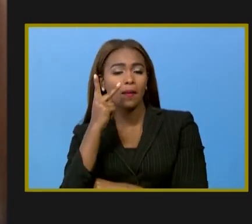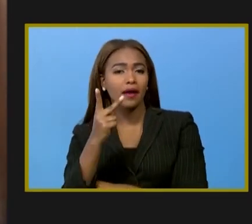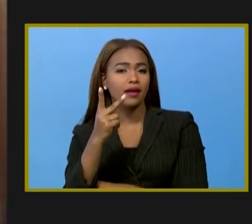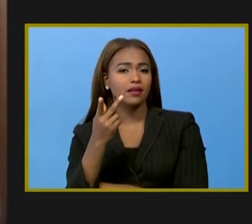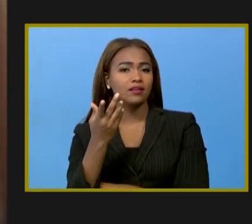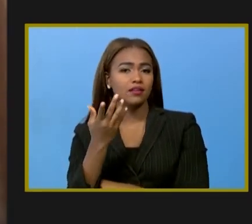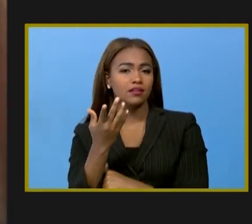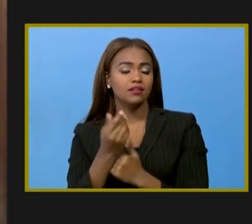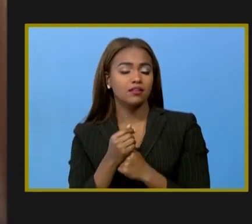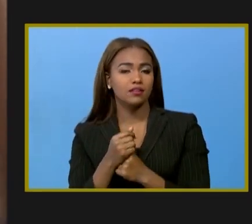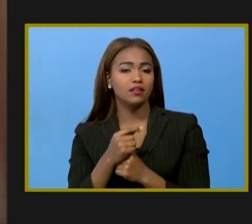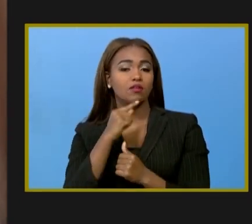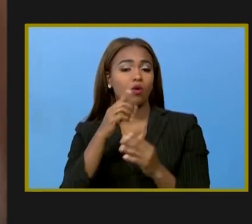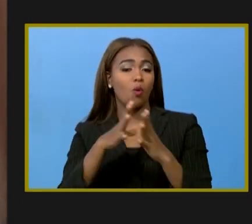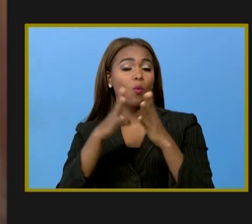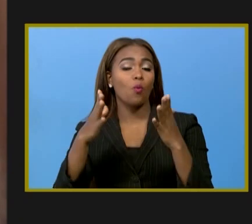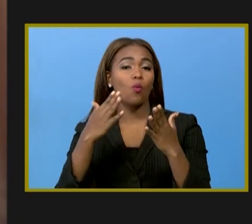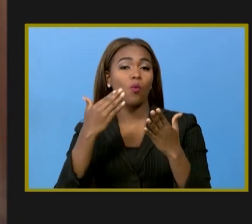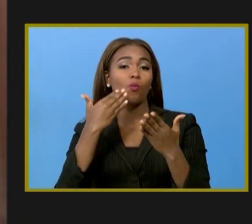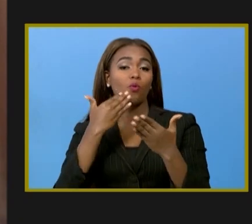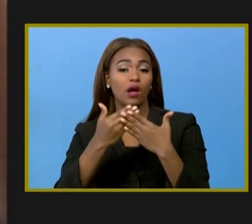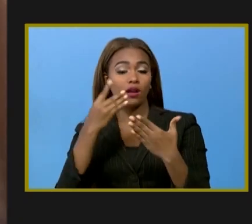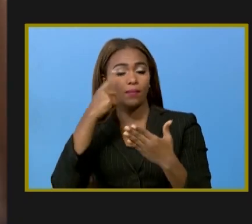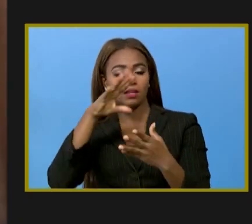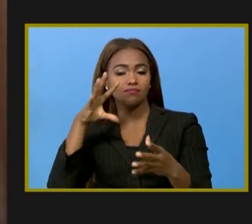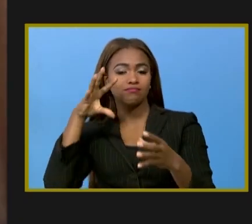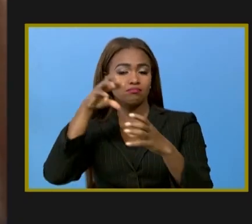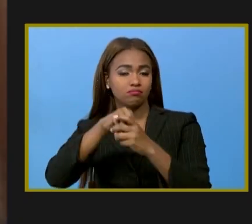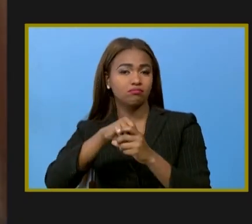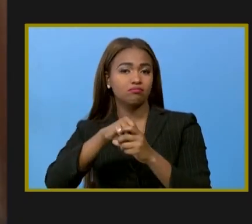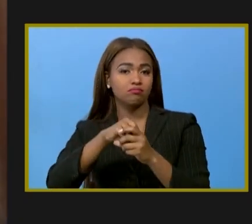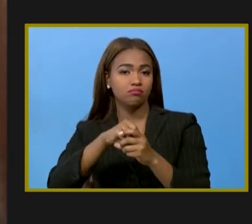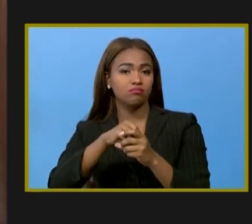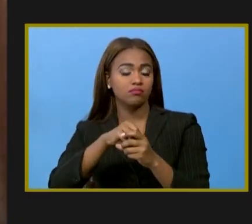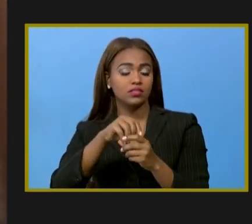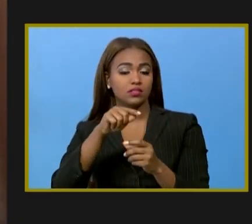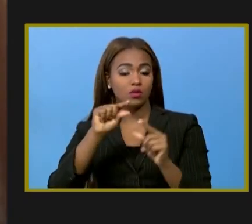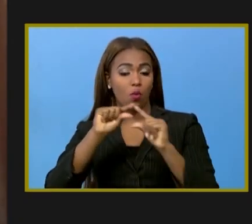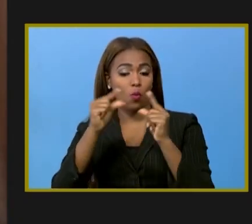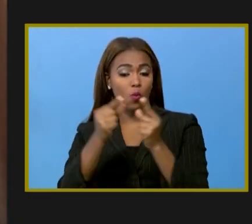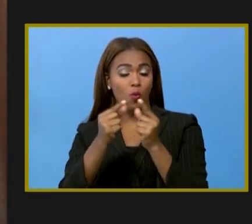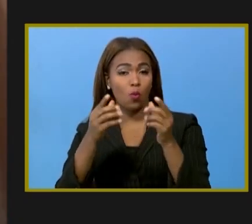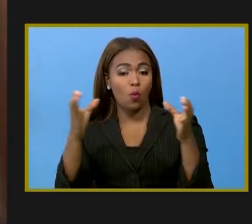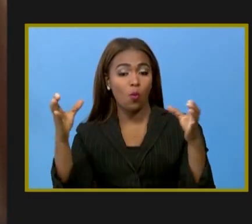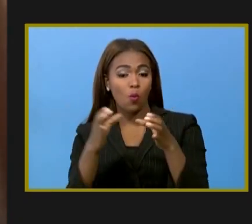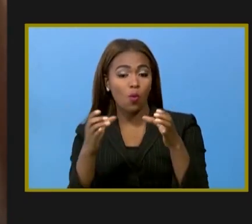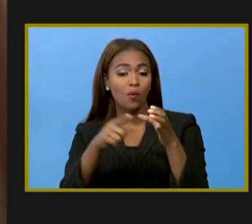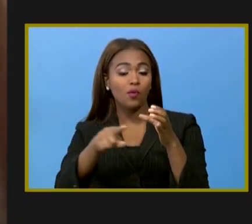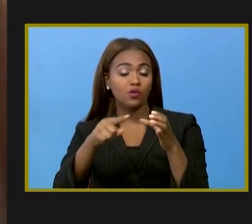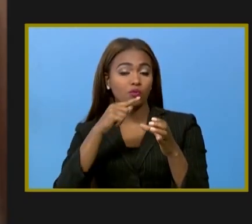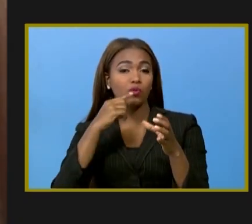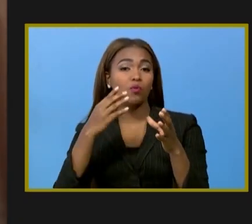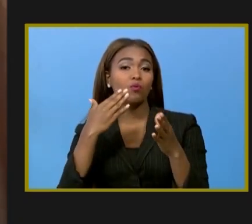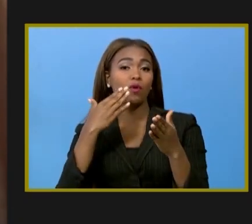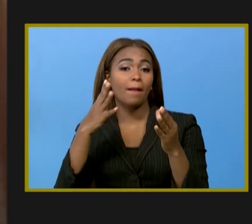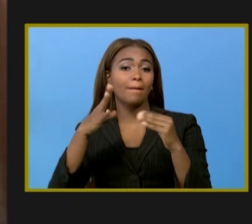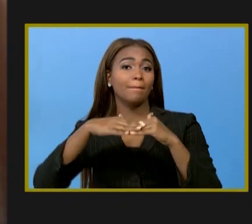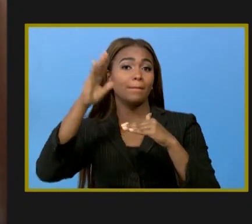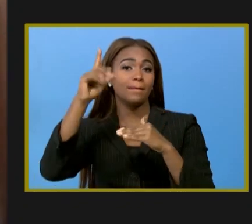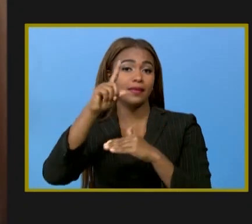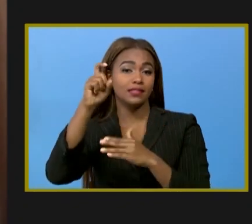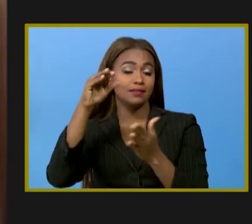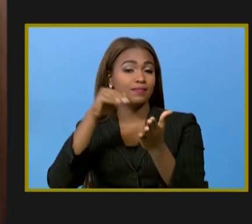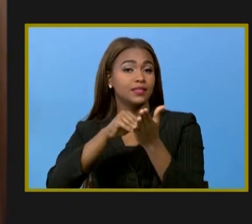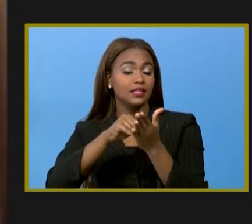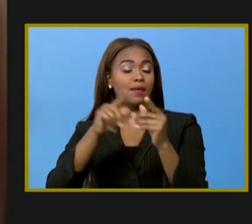que significa la discusión de un grupo humano tan significativo, más de 100.000